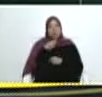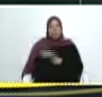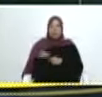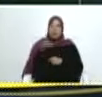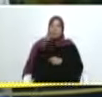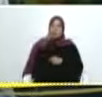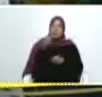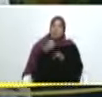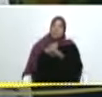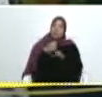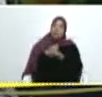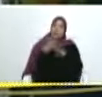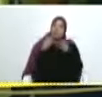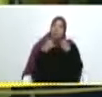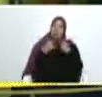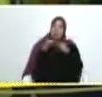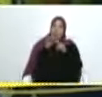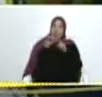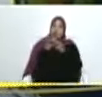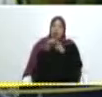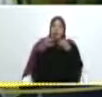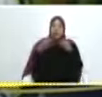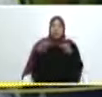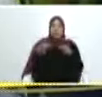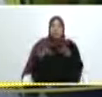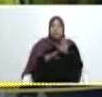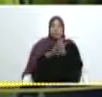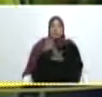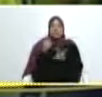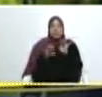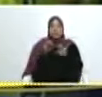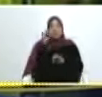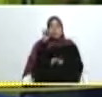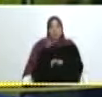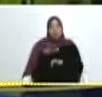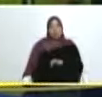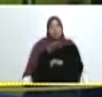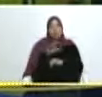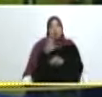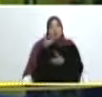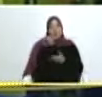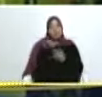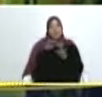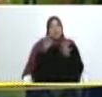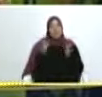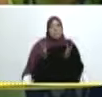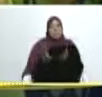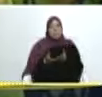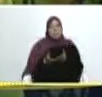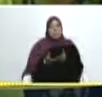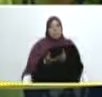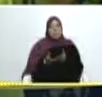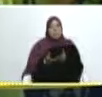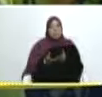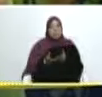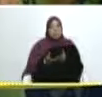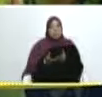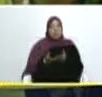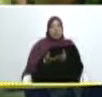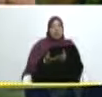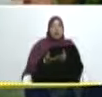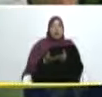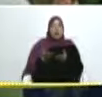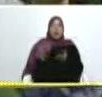COVID, cuando el planeta entero, las poblaciones, los pueblos enteros del mundo, nos tuvimos que encerrar, cómo salió